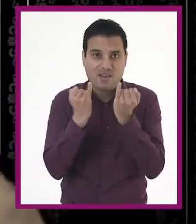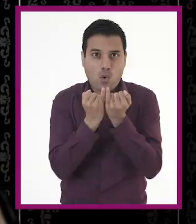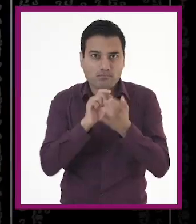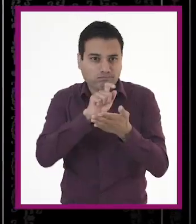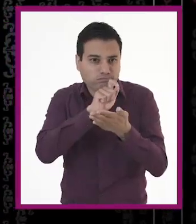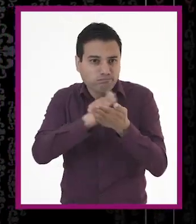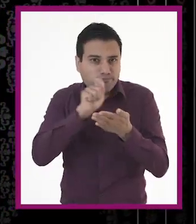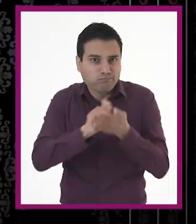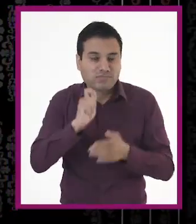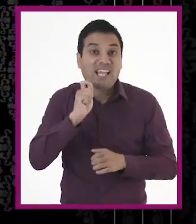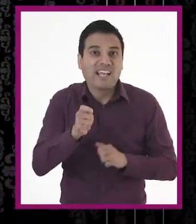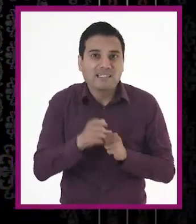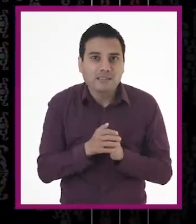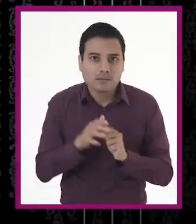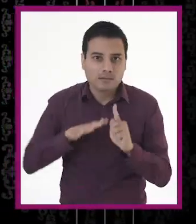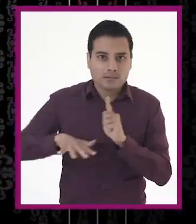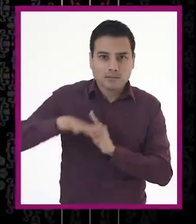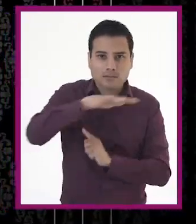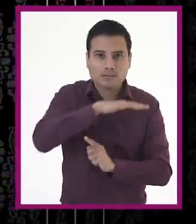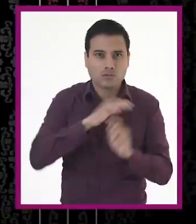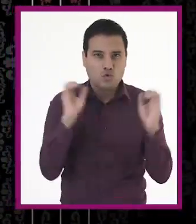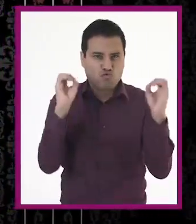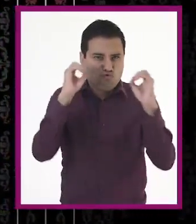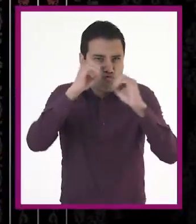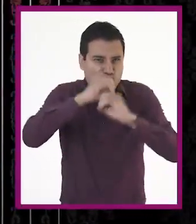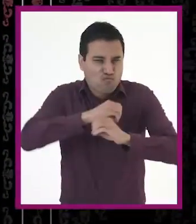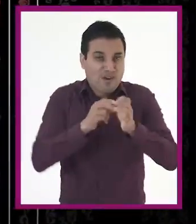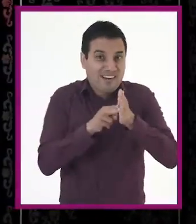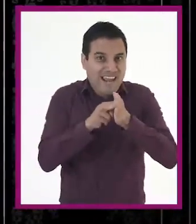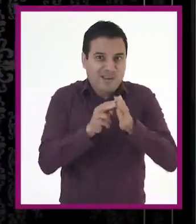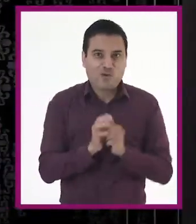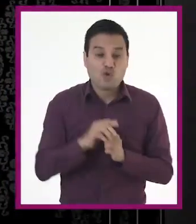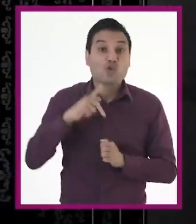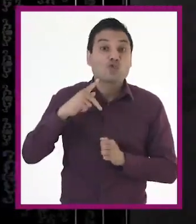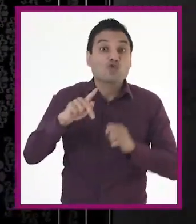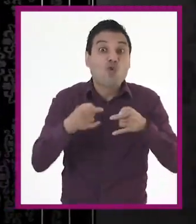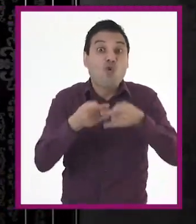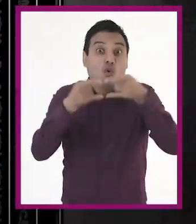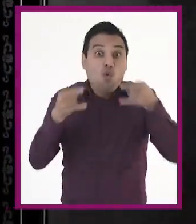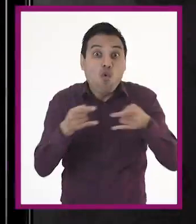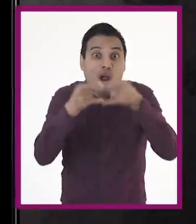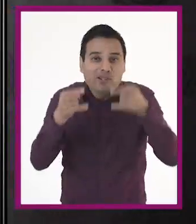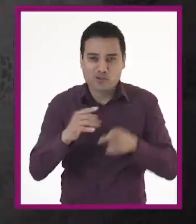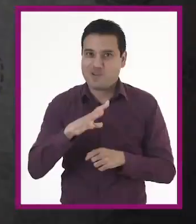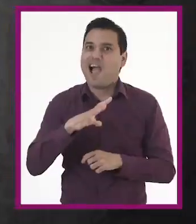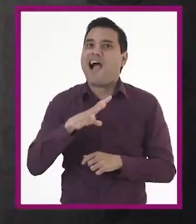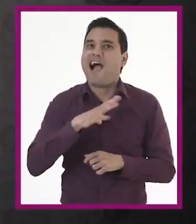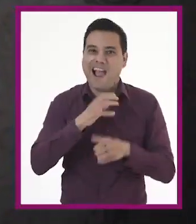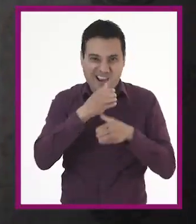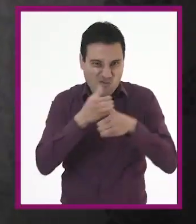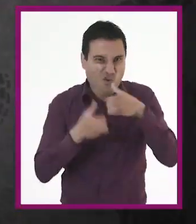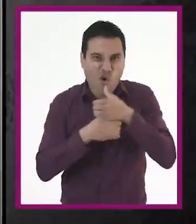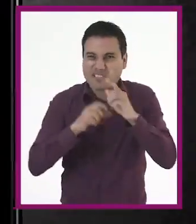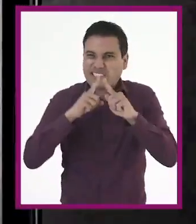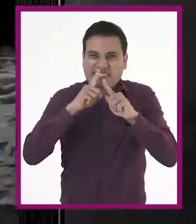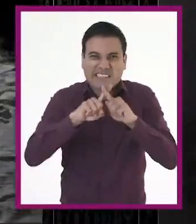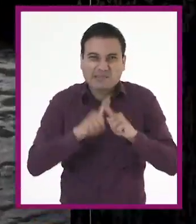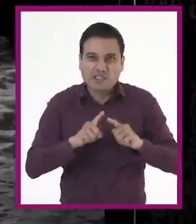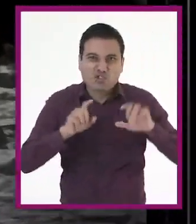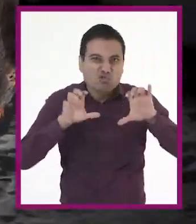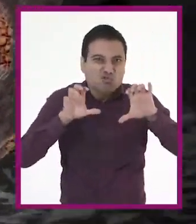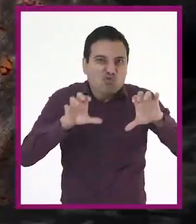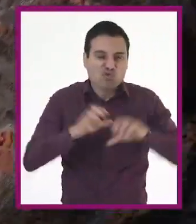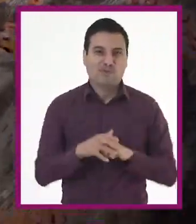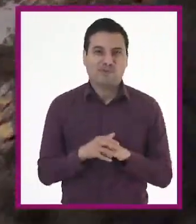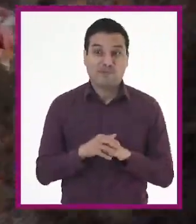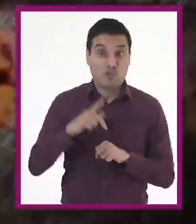crear en su obra un conjunto de atmósferas sombrías. En sus cuentos, lo siniestro acecha a cada